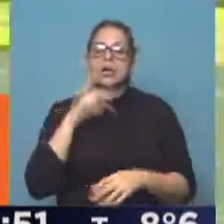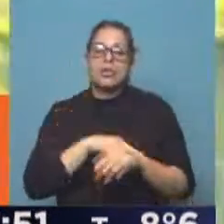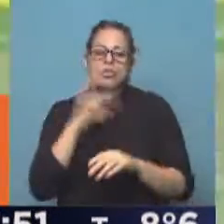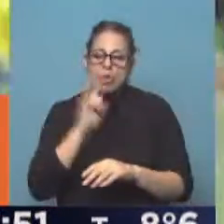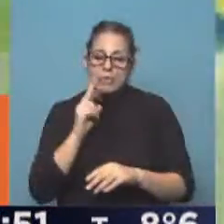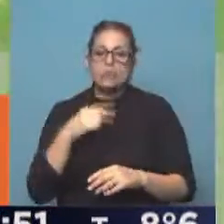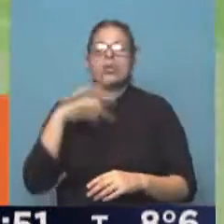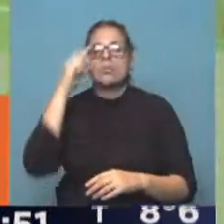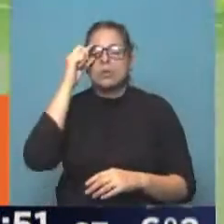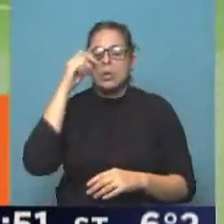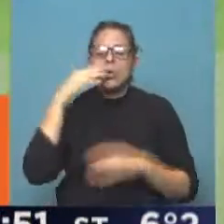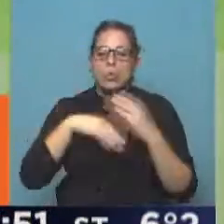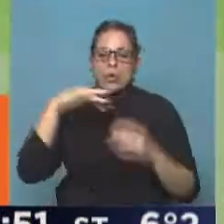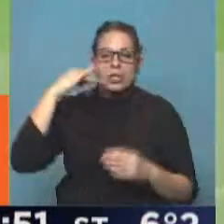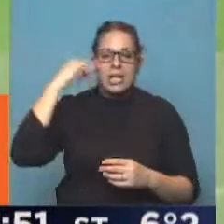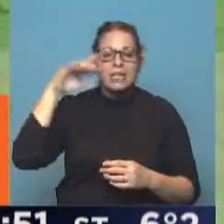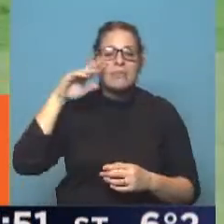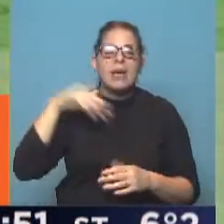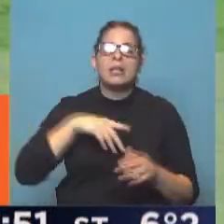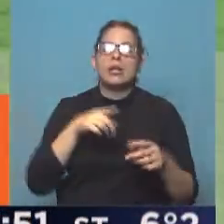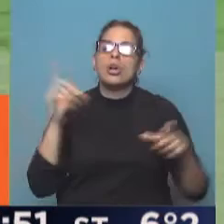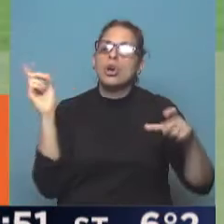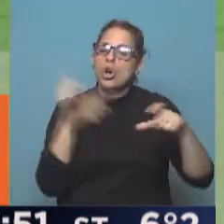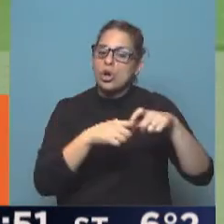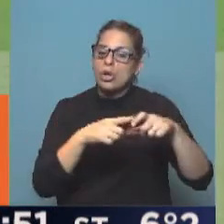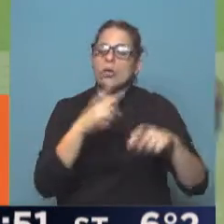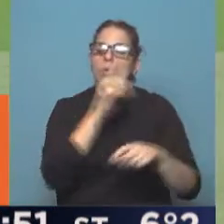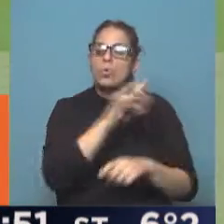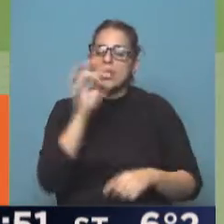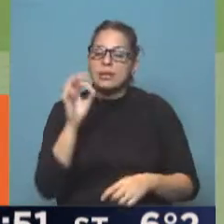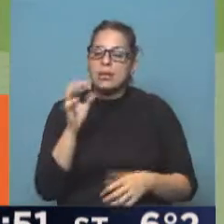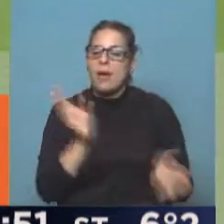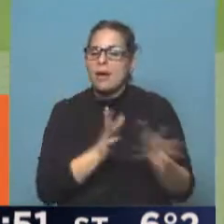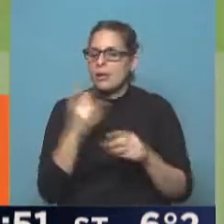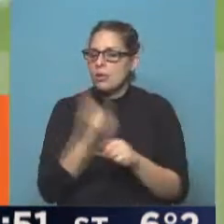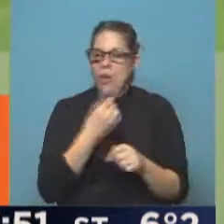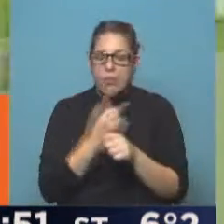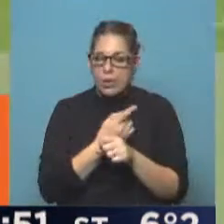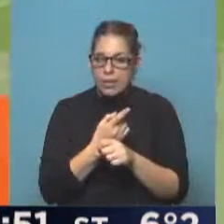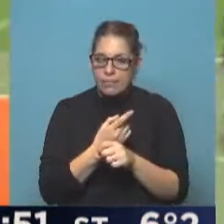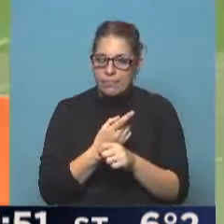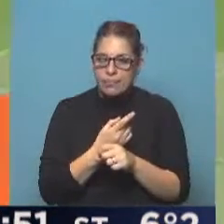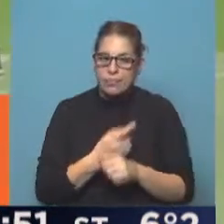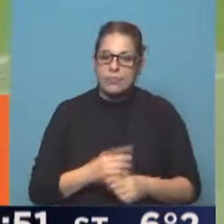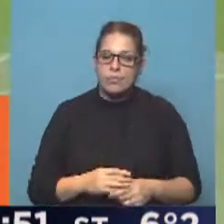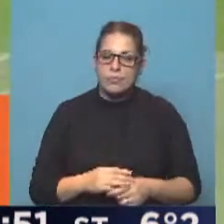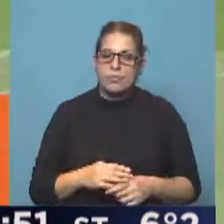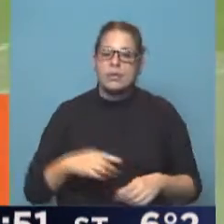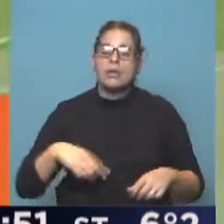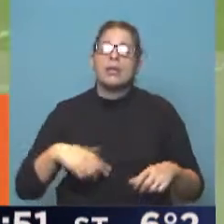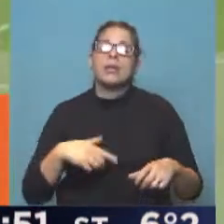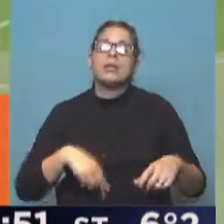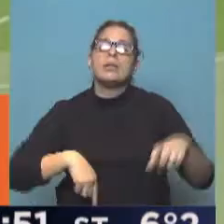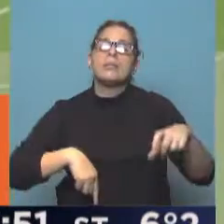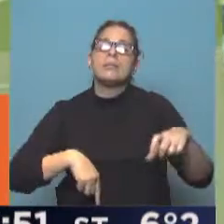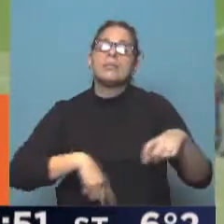el centro de Neymar desde el córner, ponía el 1-0. Nada que hacer para el arquero colombiano, que veía cómo ingresaba el balón. Tiro libre de James